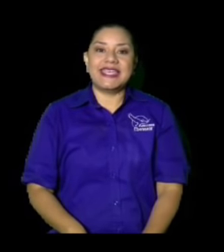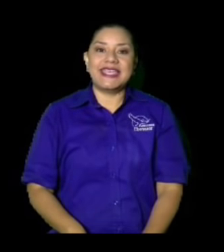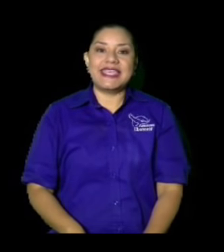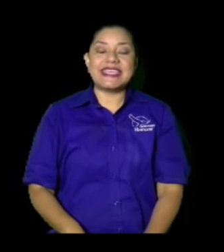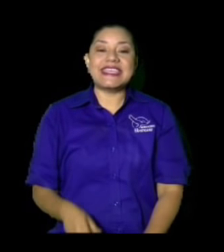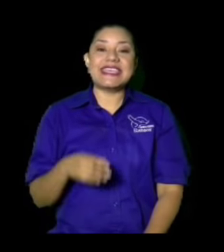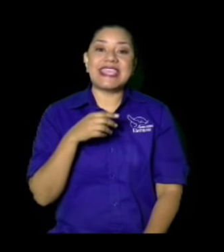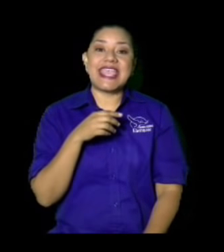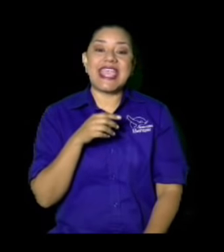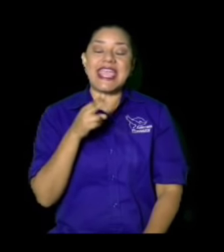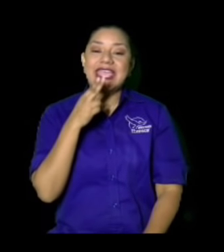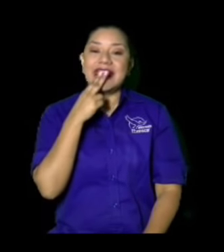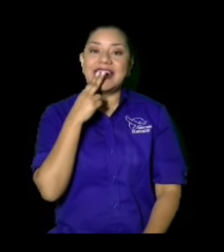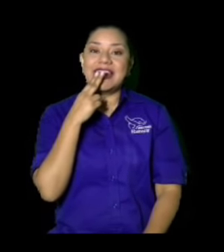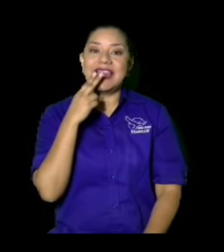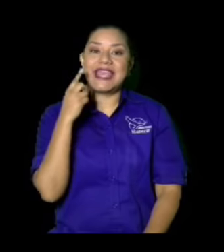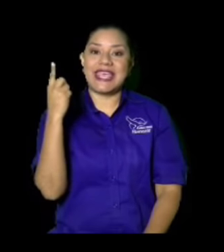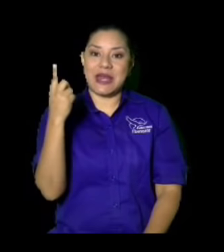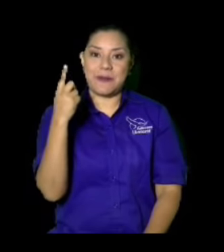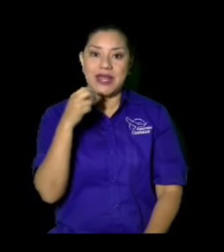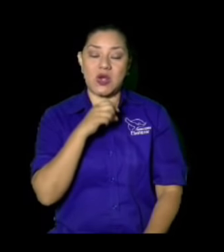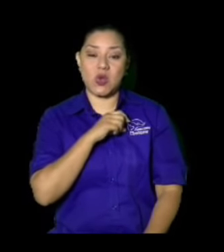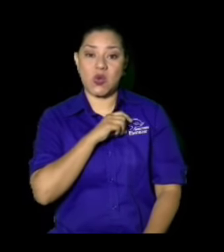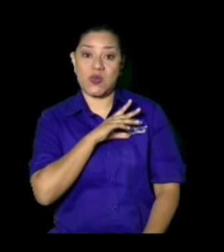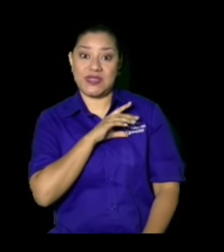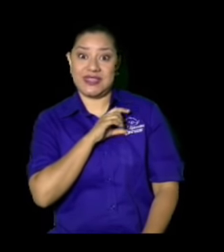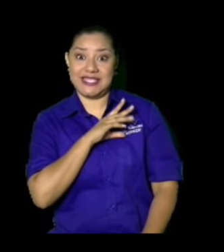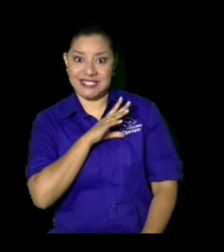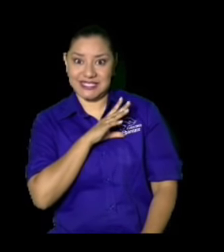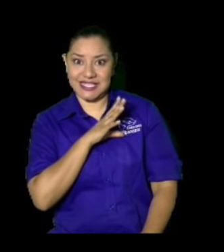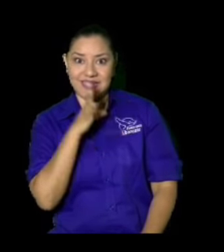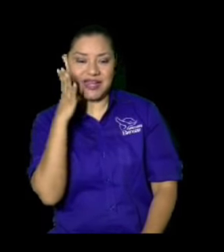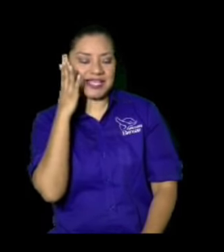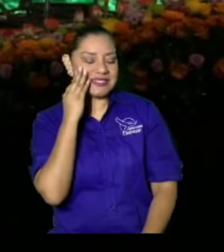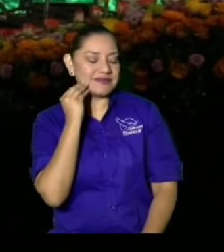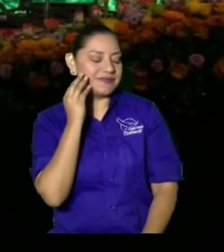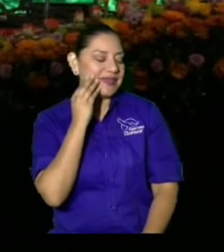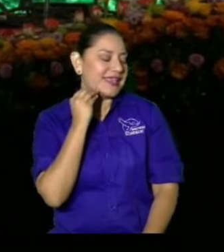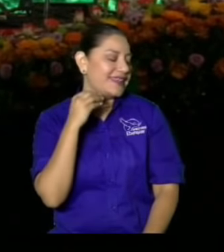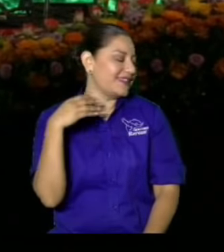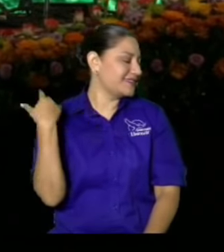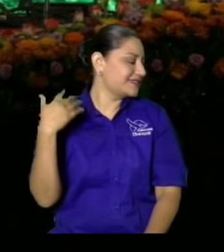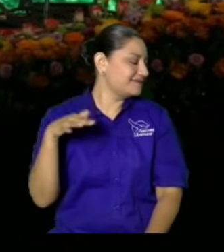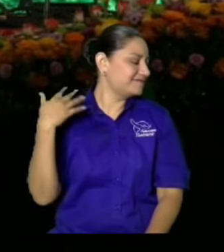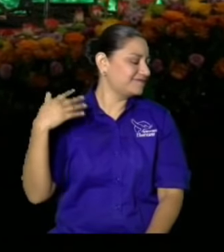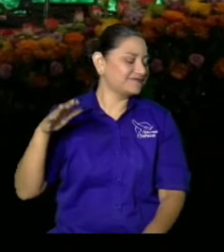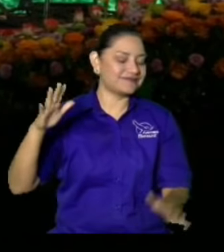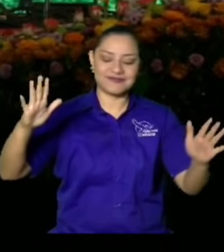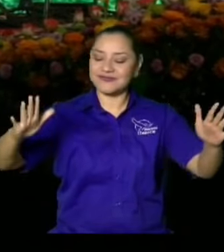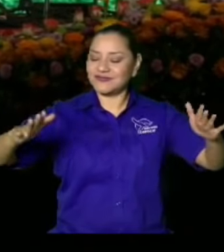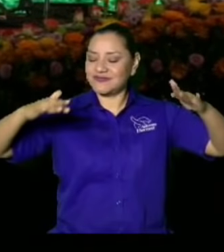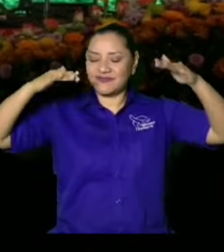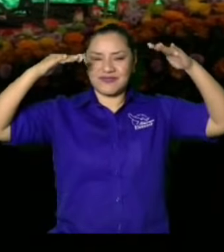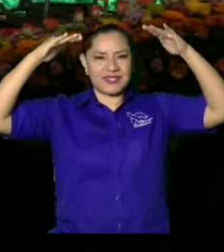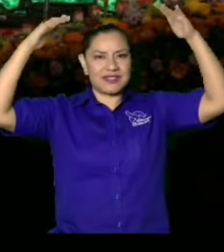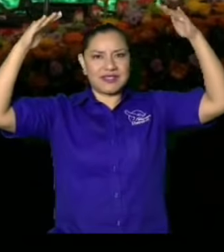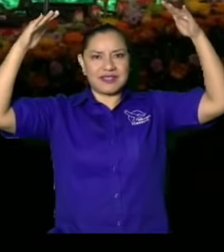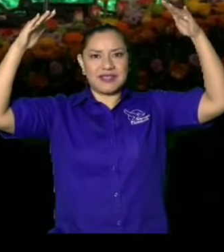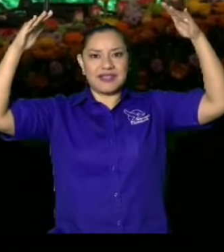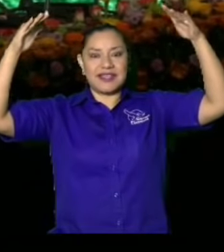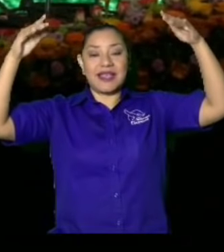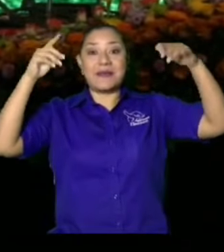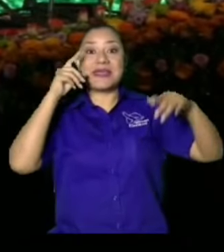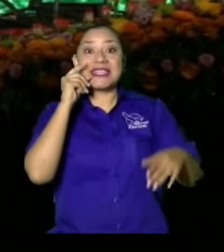Chile, las experiencias, como allá estábamos teniendo unas experiencias sobrenaturales, hermano, mientras el Señor estaba sanando,